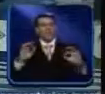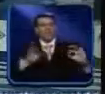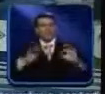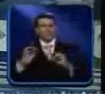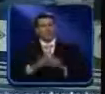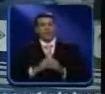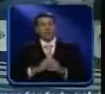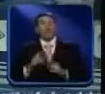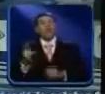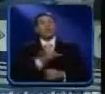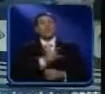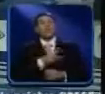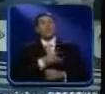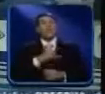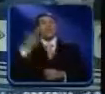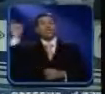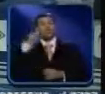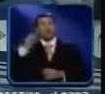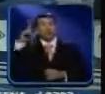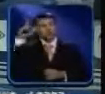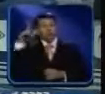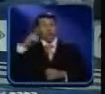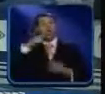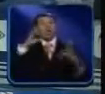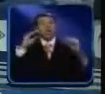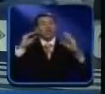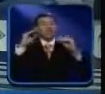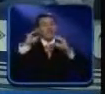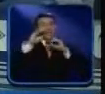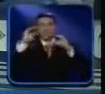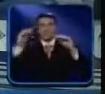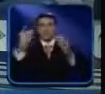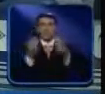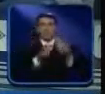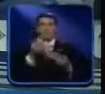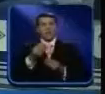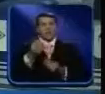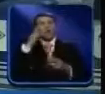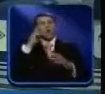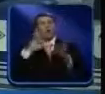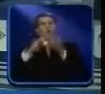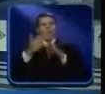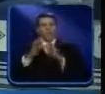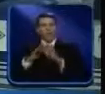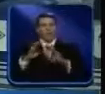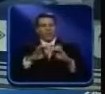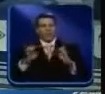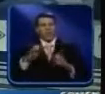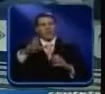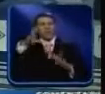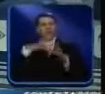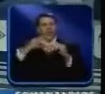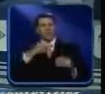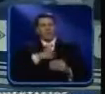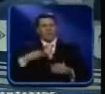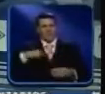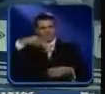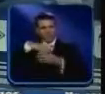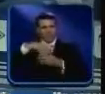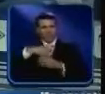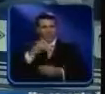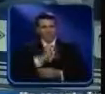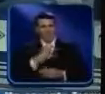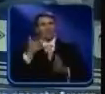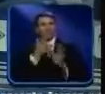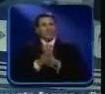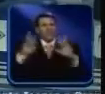La Universidad de Zulia realizará un conversatorio con el fin de informar a la comunidad estudiantil y a los miembros que integran el alma mater acerca de los aspectos de la Ley Orgánica